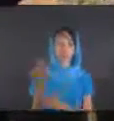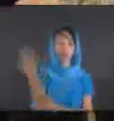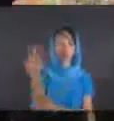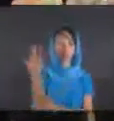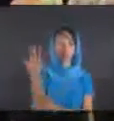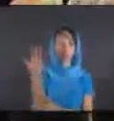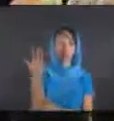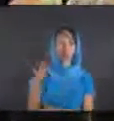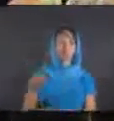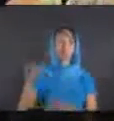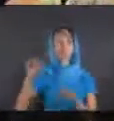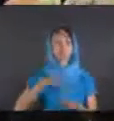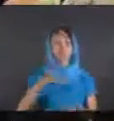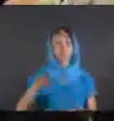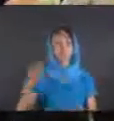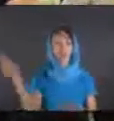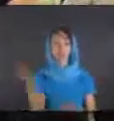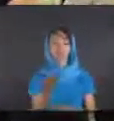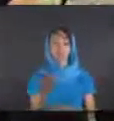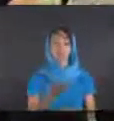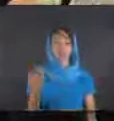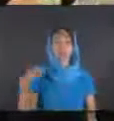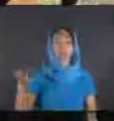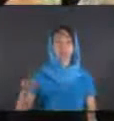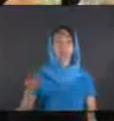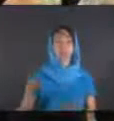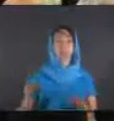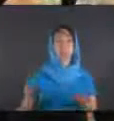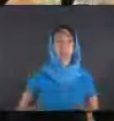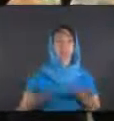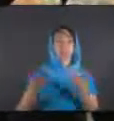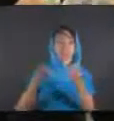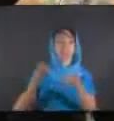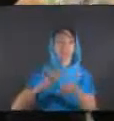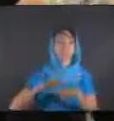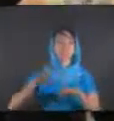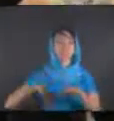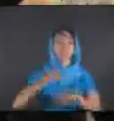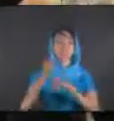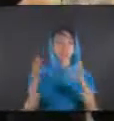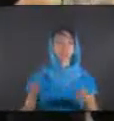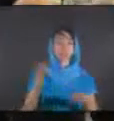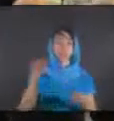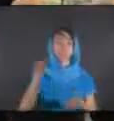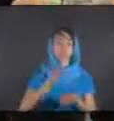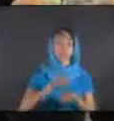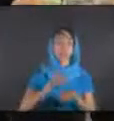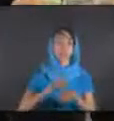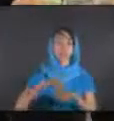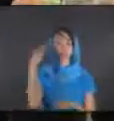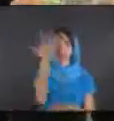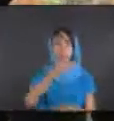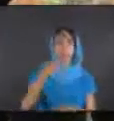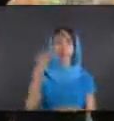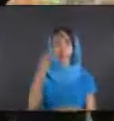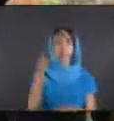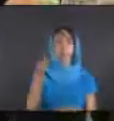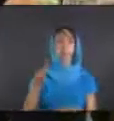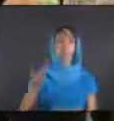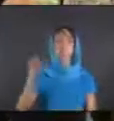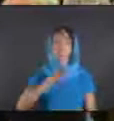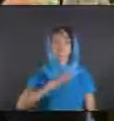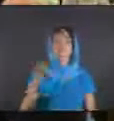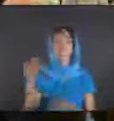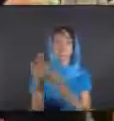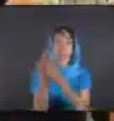después de la prosperidad, porque es necesario que se pode después de que el árbol ha tenido fruto